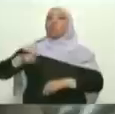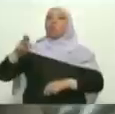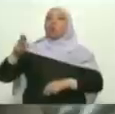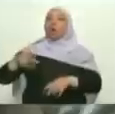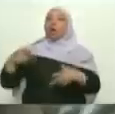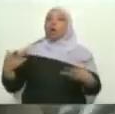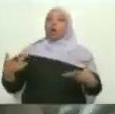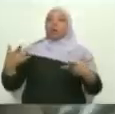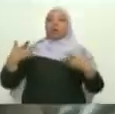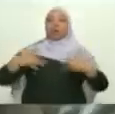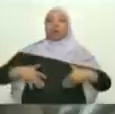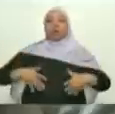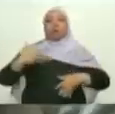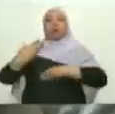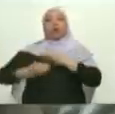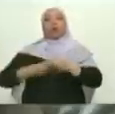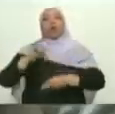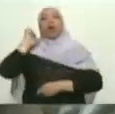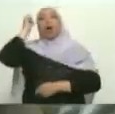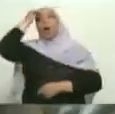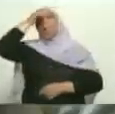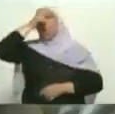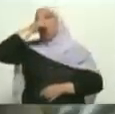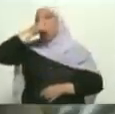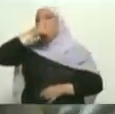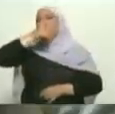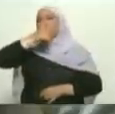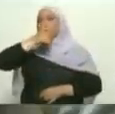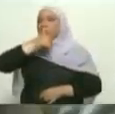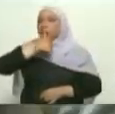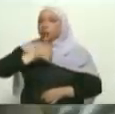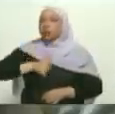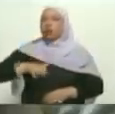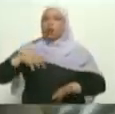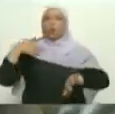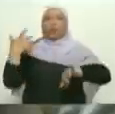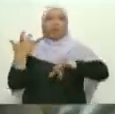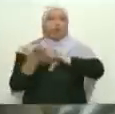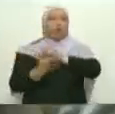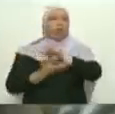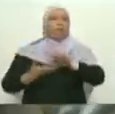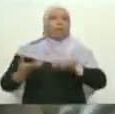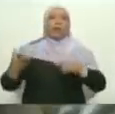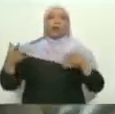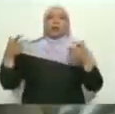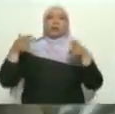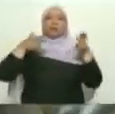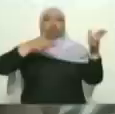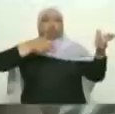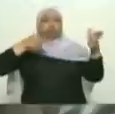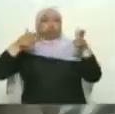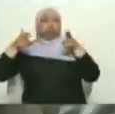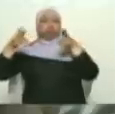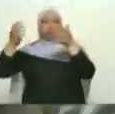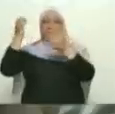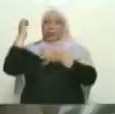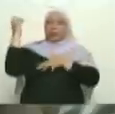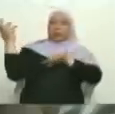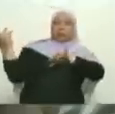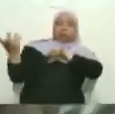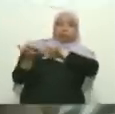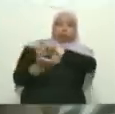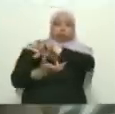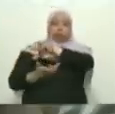nación que haya soportado de manera consecutiva ataques armados, conspiraciones internas